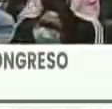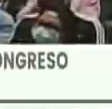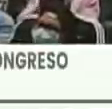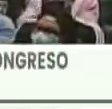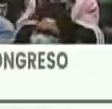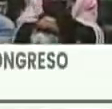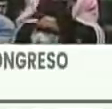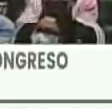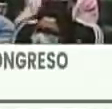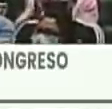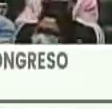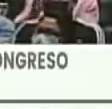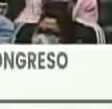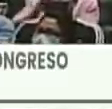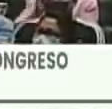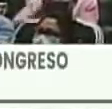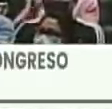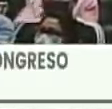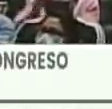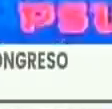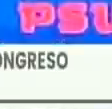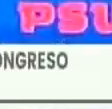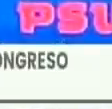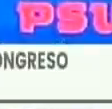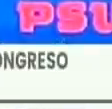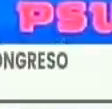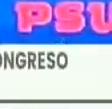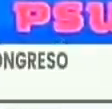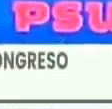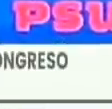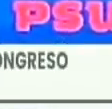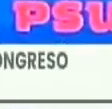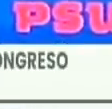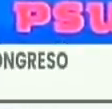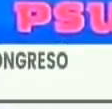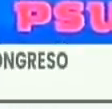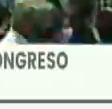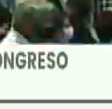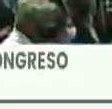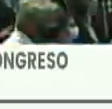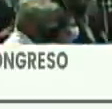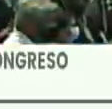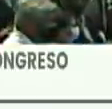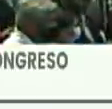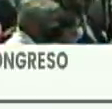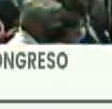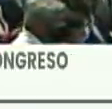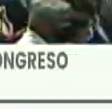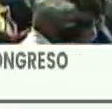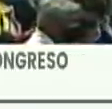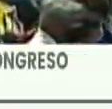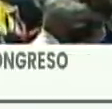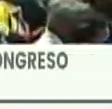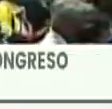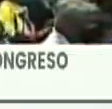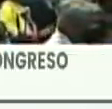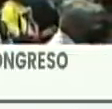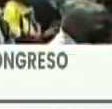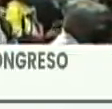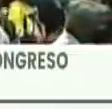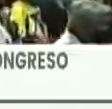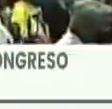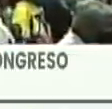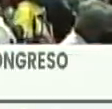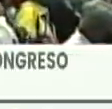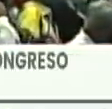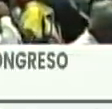Unido de Venezuela. Cinco elementos importantes a discutir: la conciencia del deber, la disciplina y trabajo, la honestidad, la unidad, el